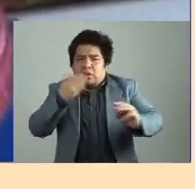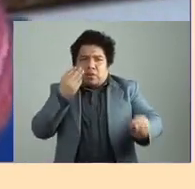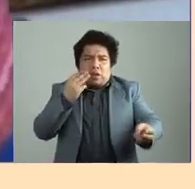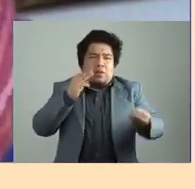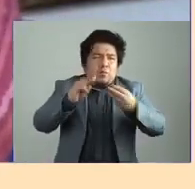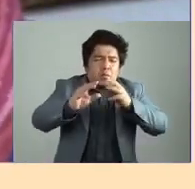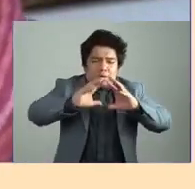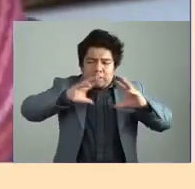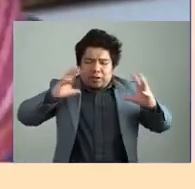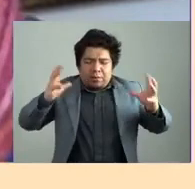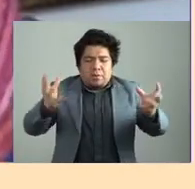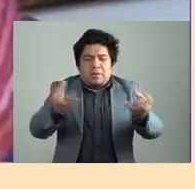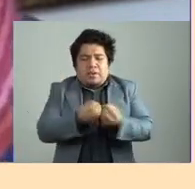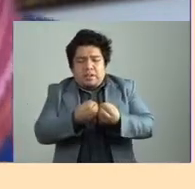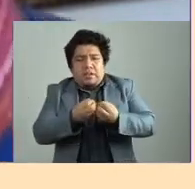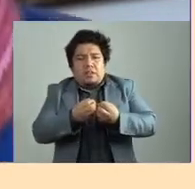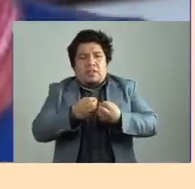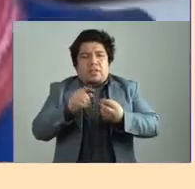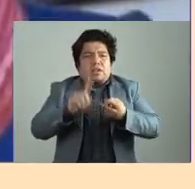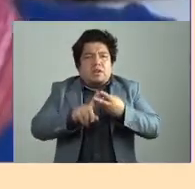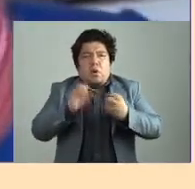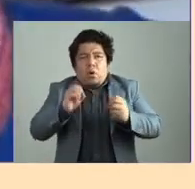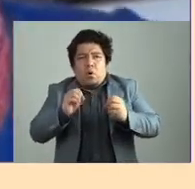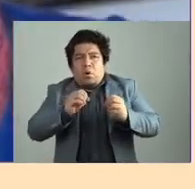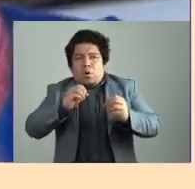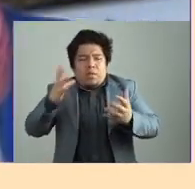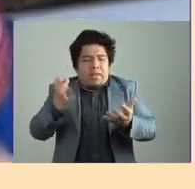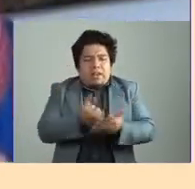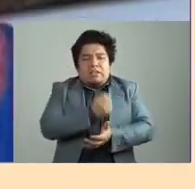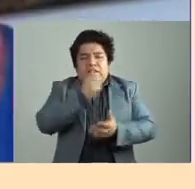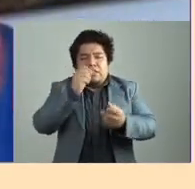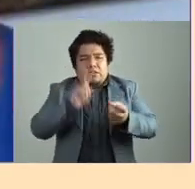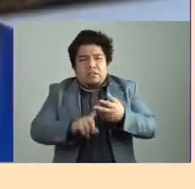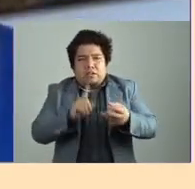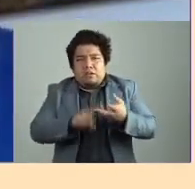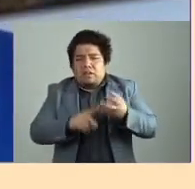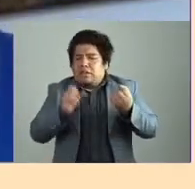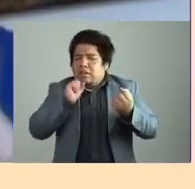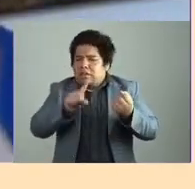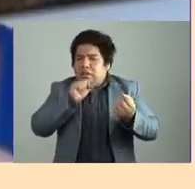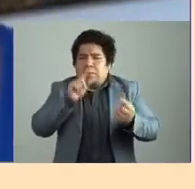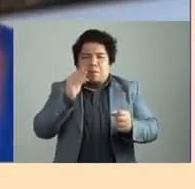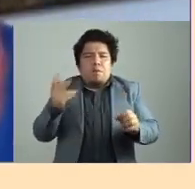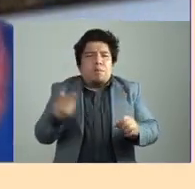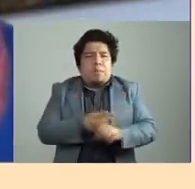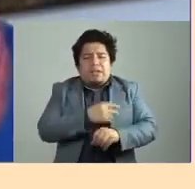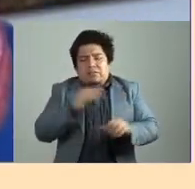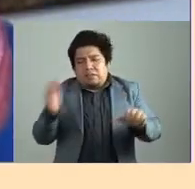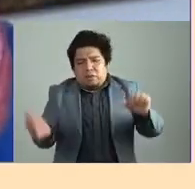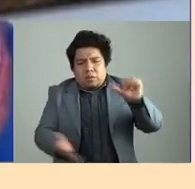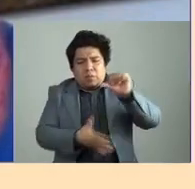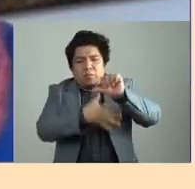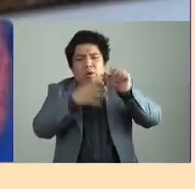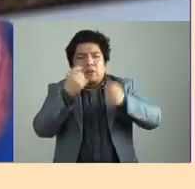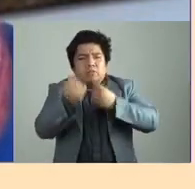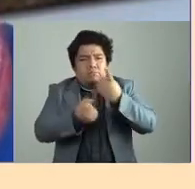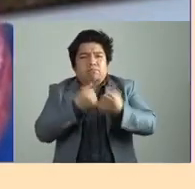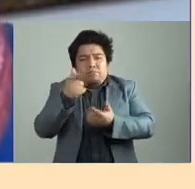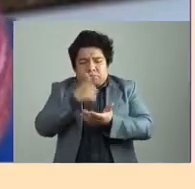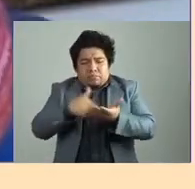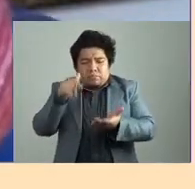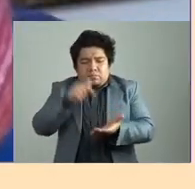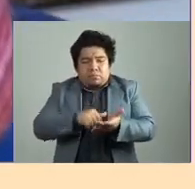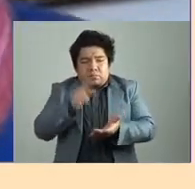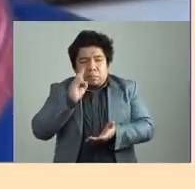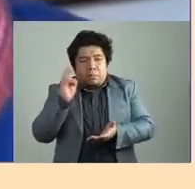colonizaciones no también con la américa latina son los lugares en los cuales no